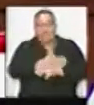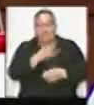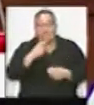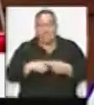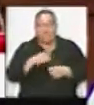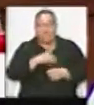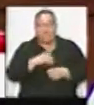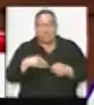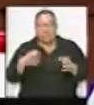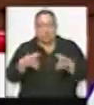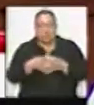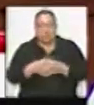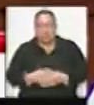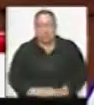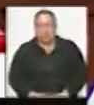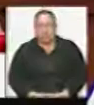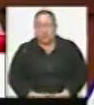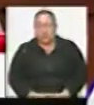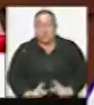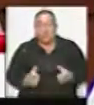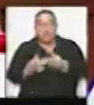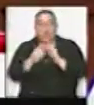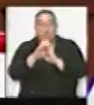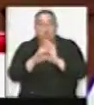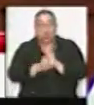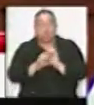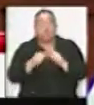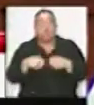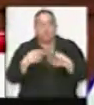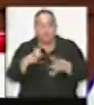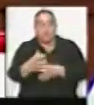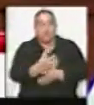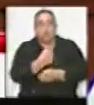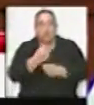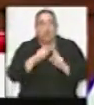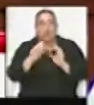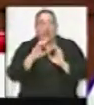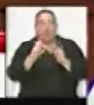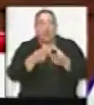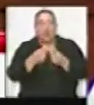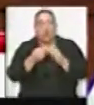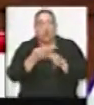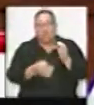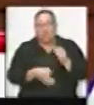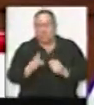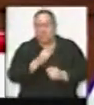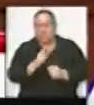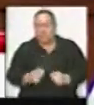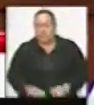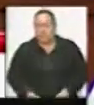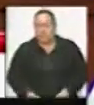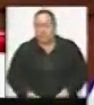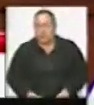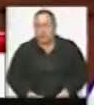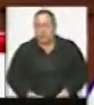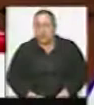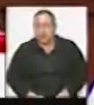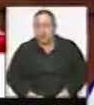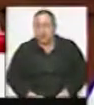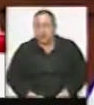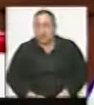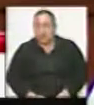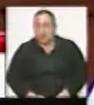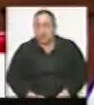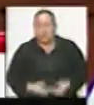como integrante de un colegiado. La Comisión de Constitución sí lo recoge, pero la Comisión de Justicia no. Y ese es un elemento